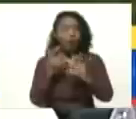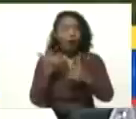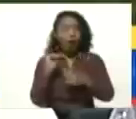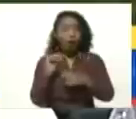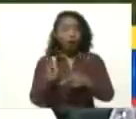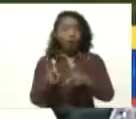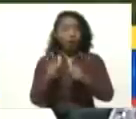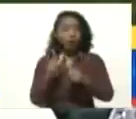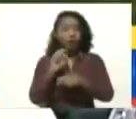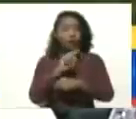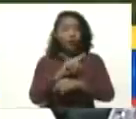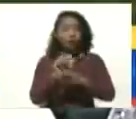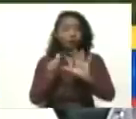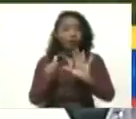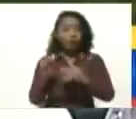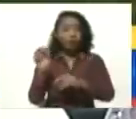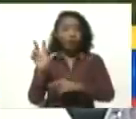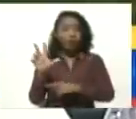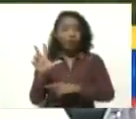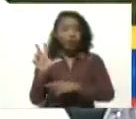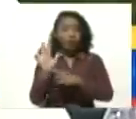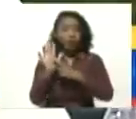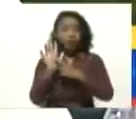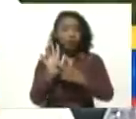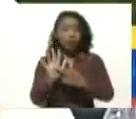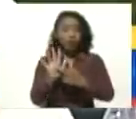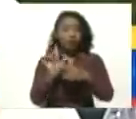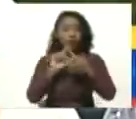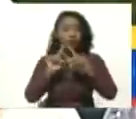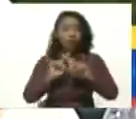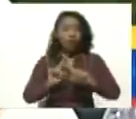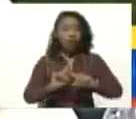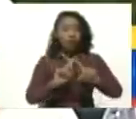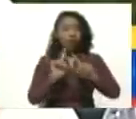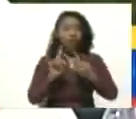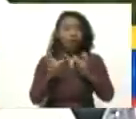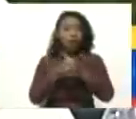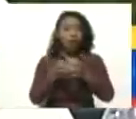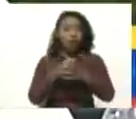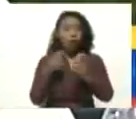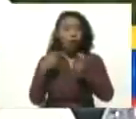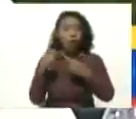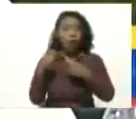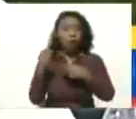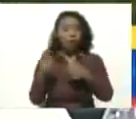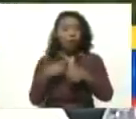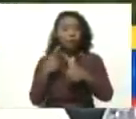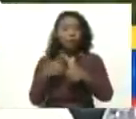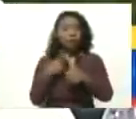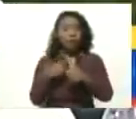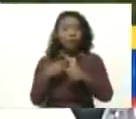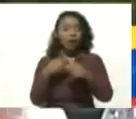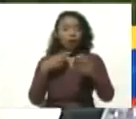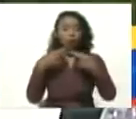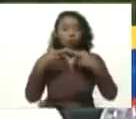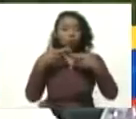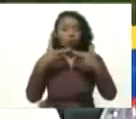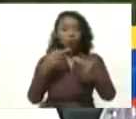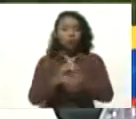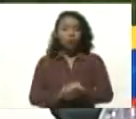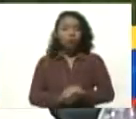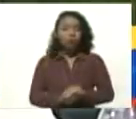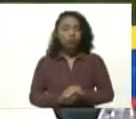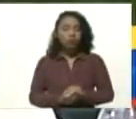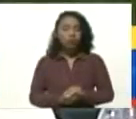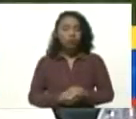autorizado 163 representantes de distintos sectores comerciales, principalmente en los restaurantes.